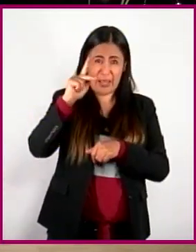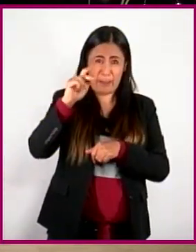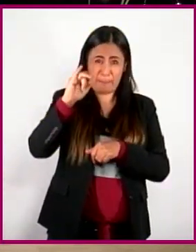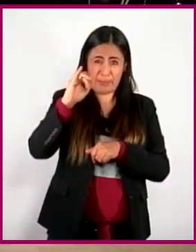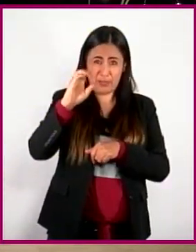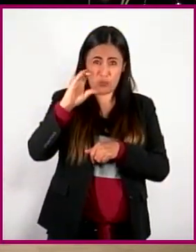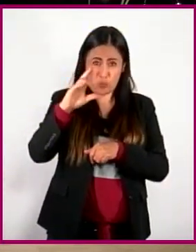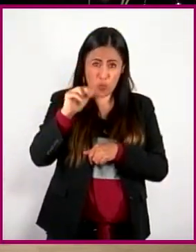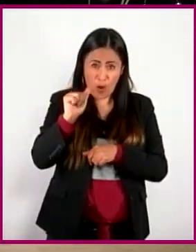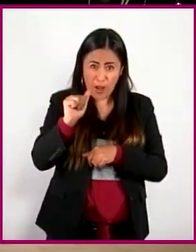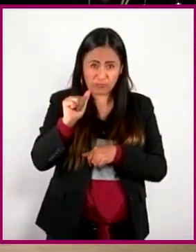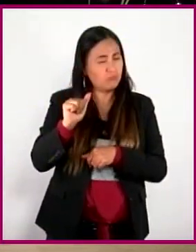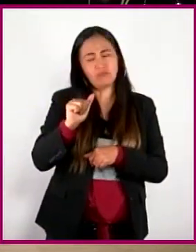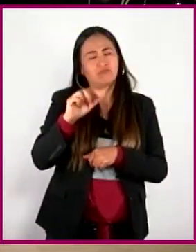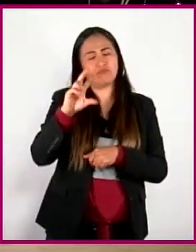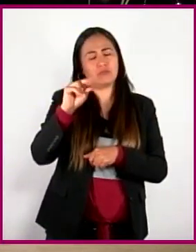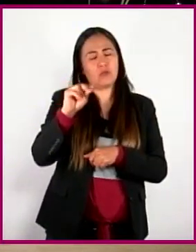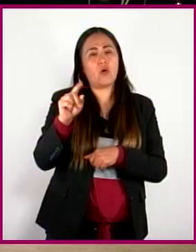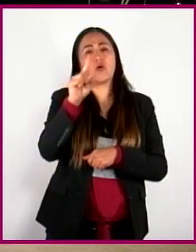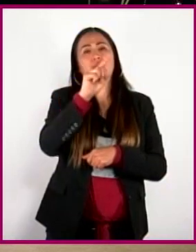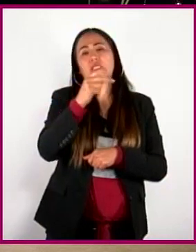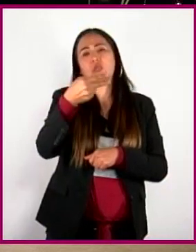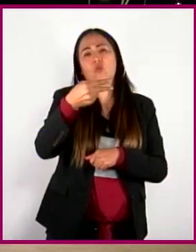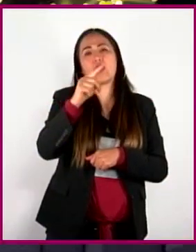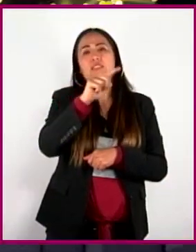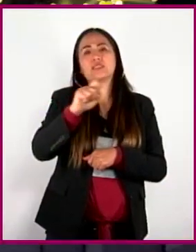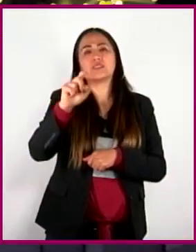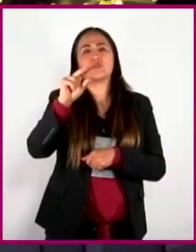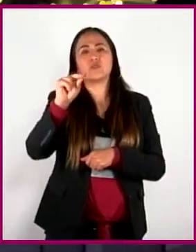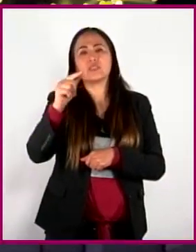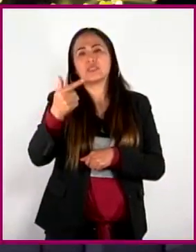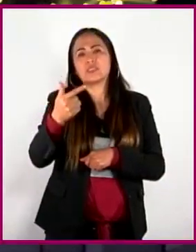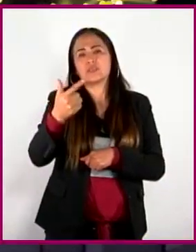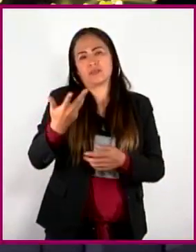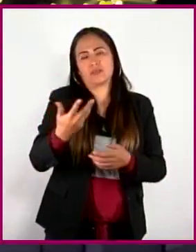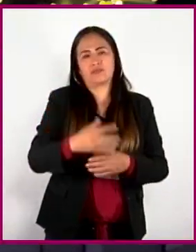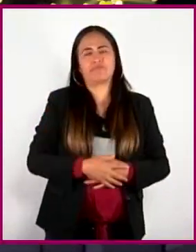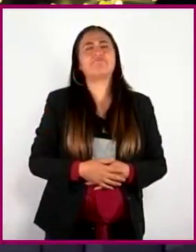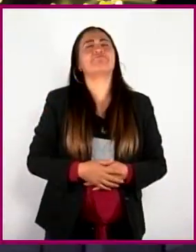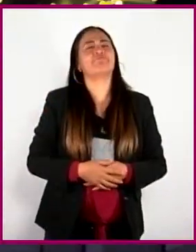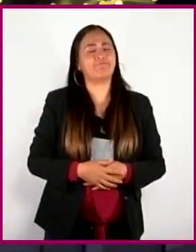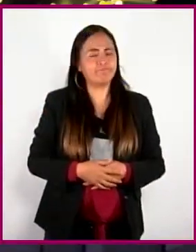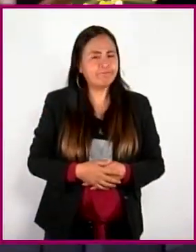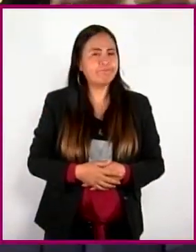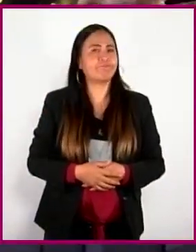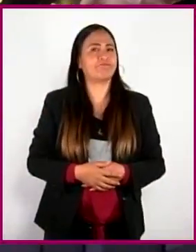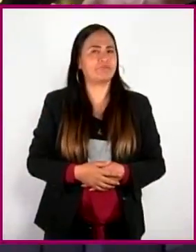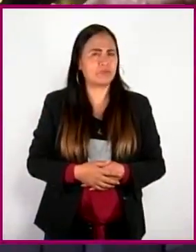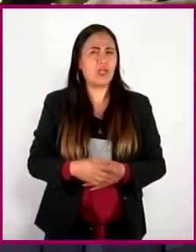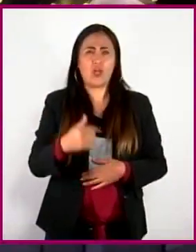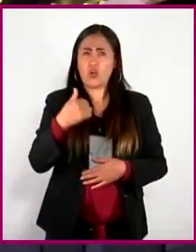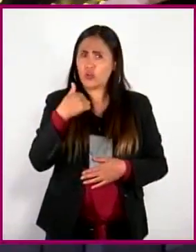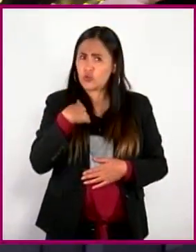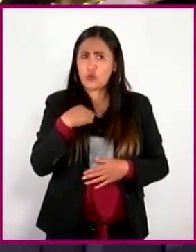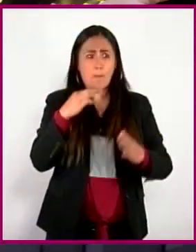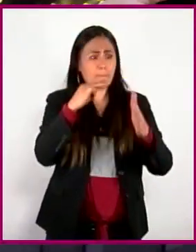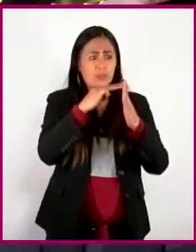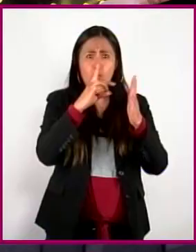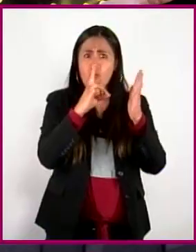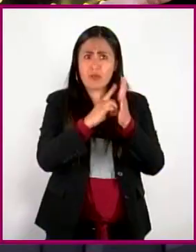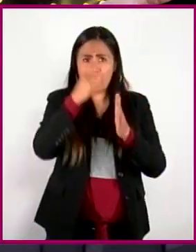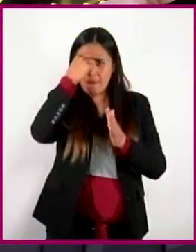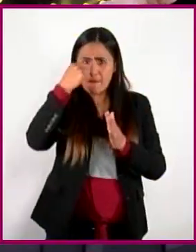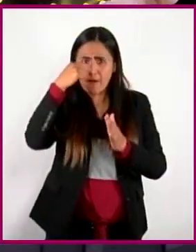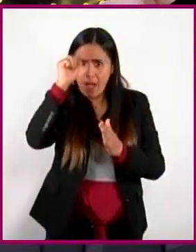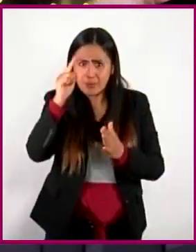La suma es igual a 187. Ah, vaya. Cuando pensaba que teníamos un método fácil para